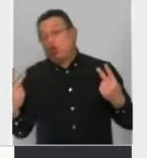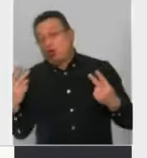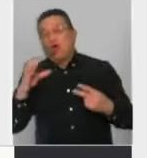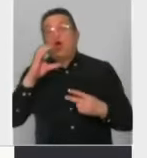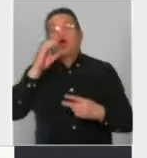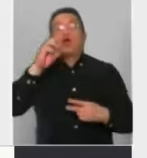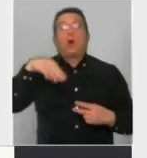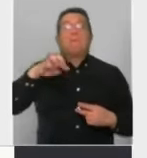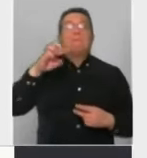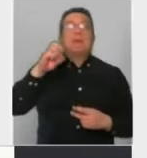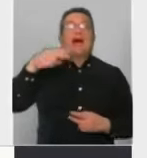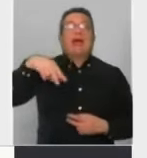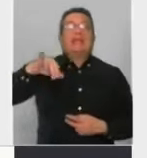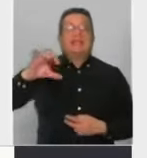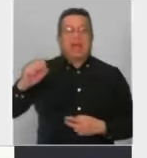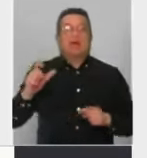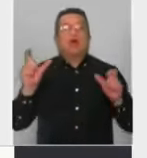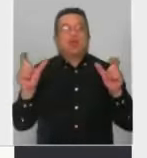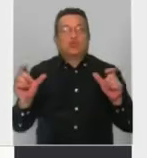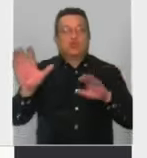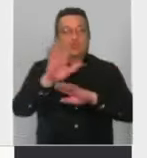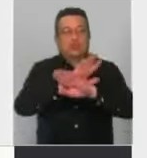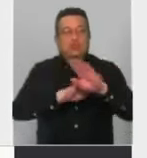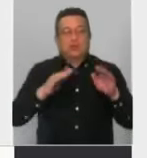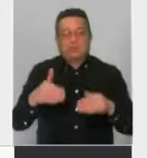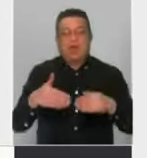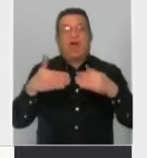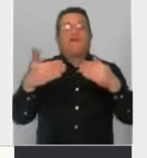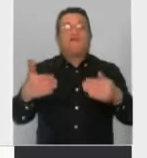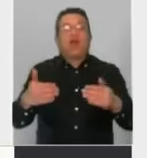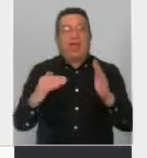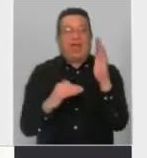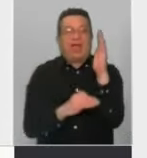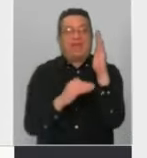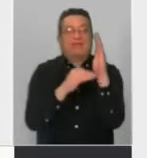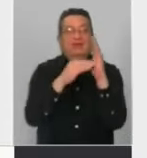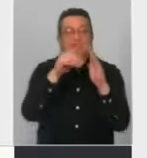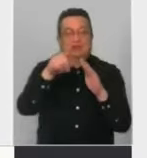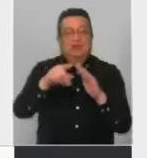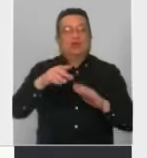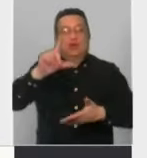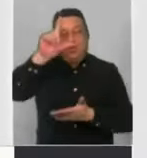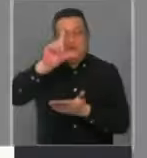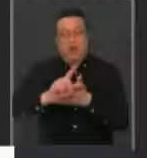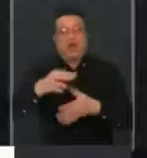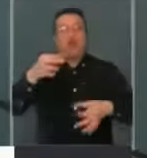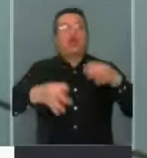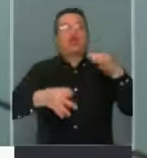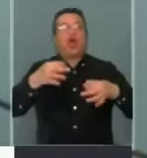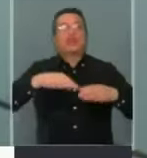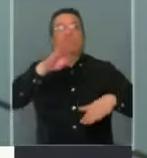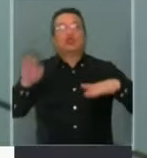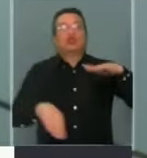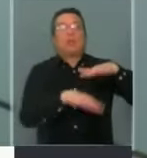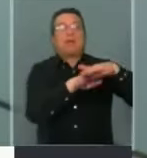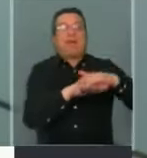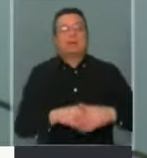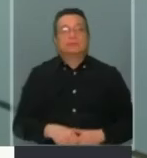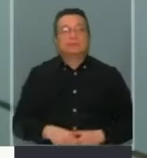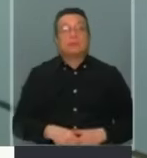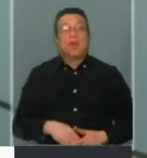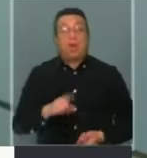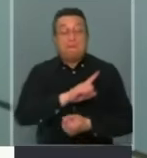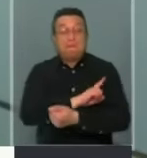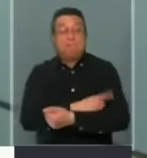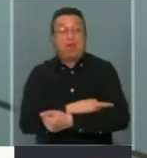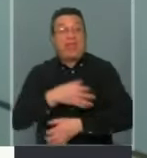fin de brindar el debido resguardo en el exterior del edificio, sede de la excelentísima Corte Suprema. El Poder Judicial hizo